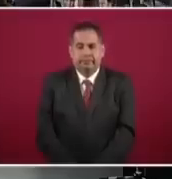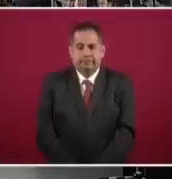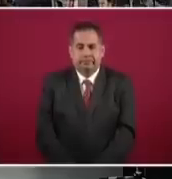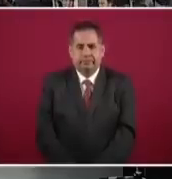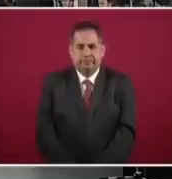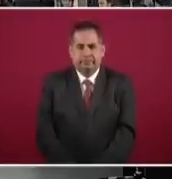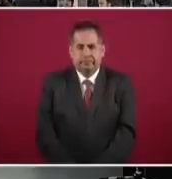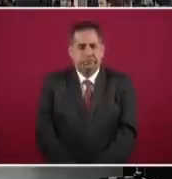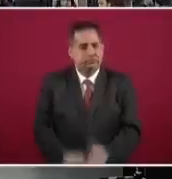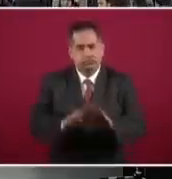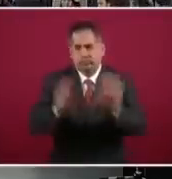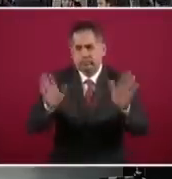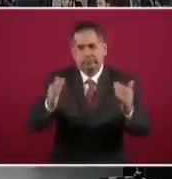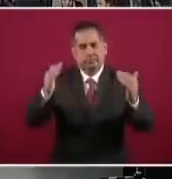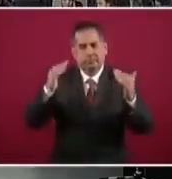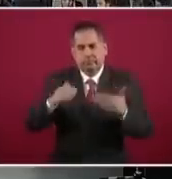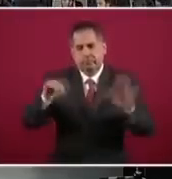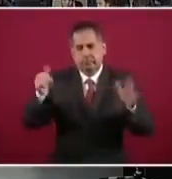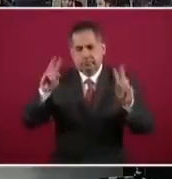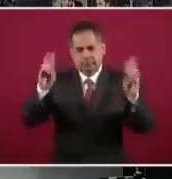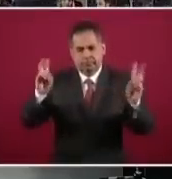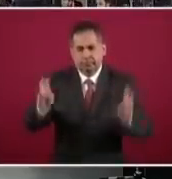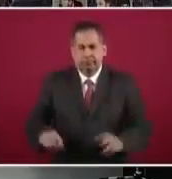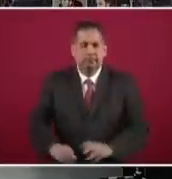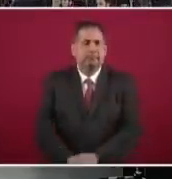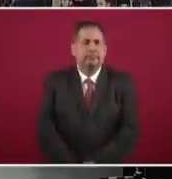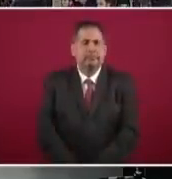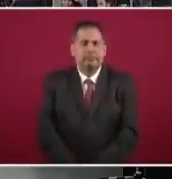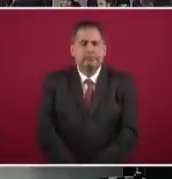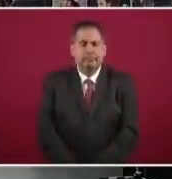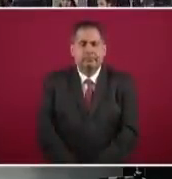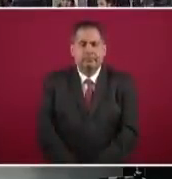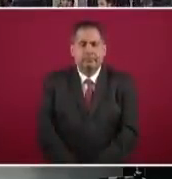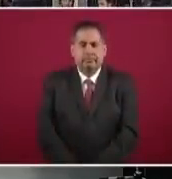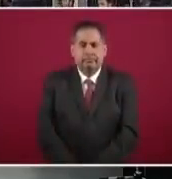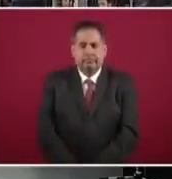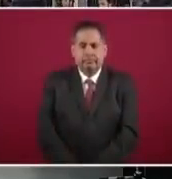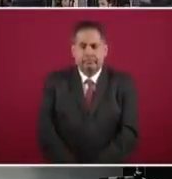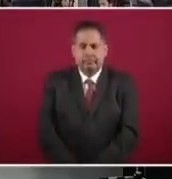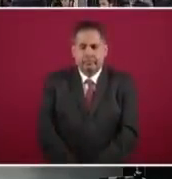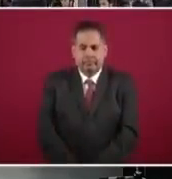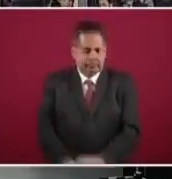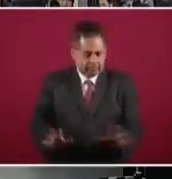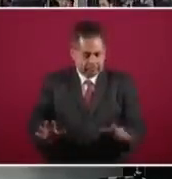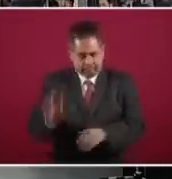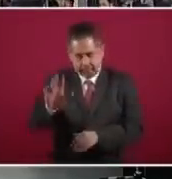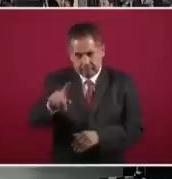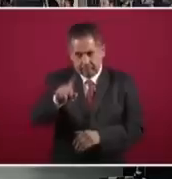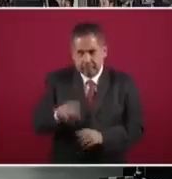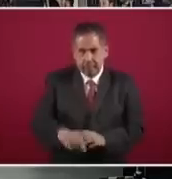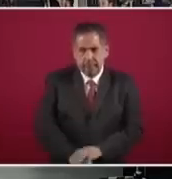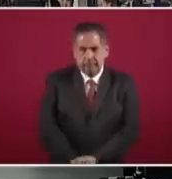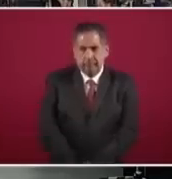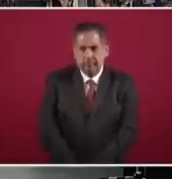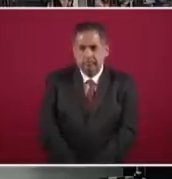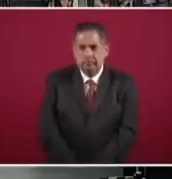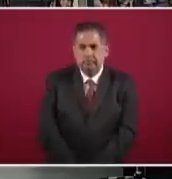Vamos a lo general. A ver,